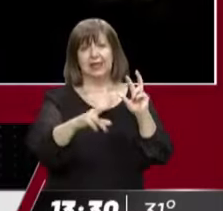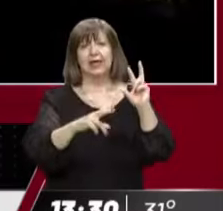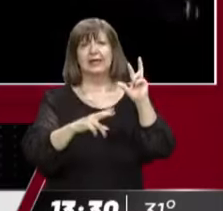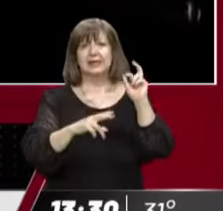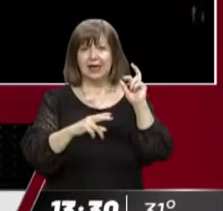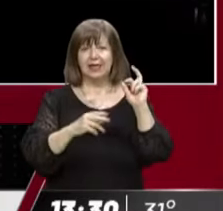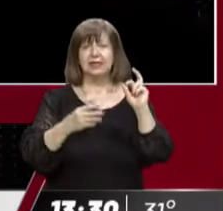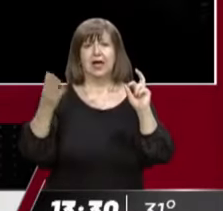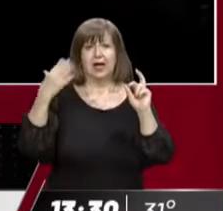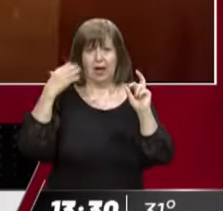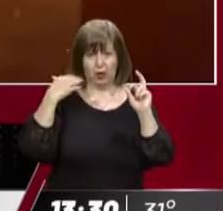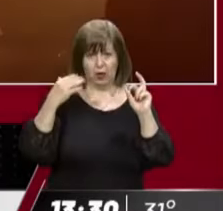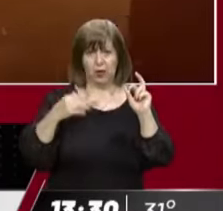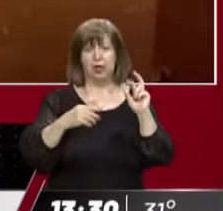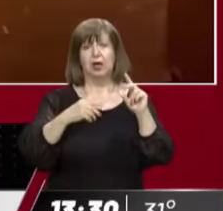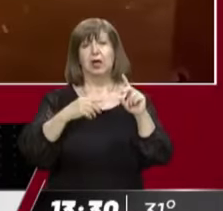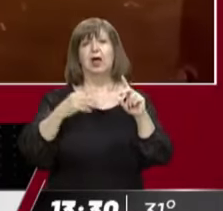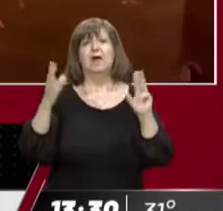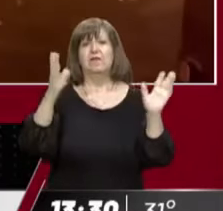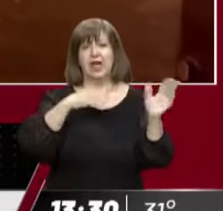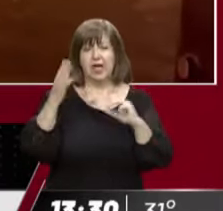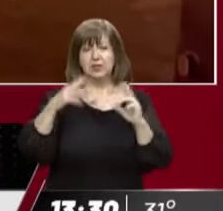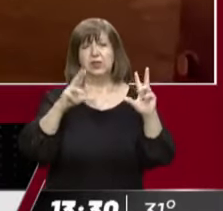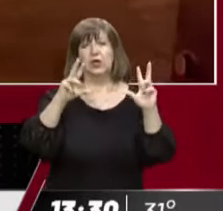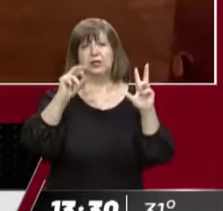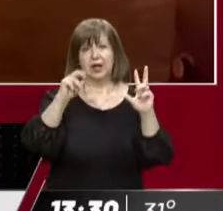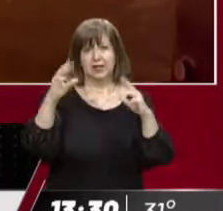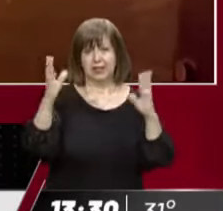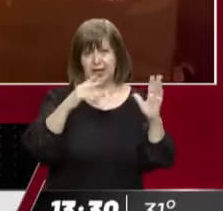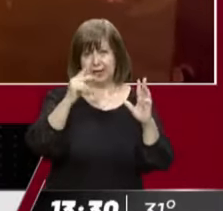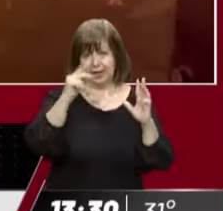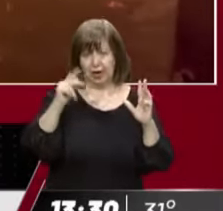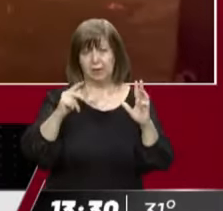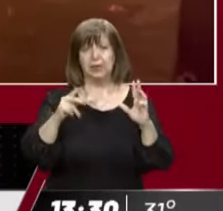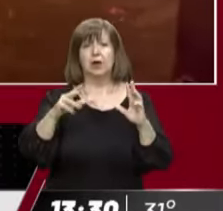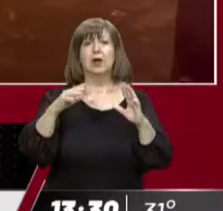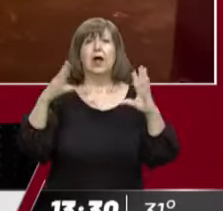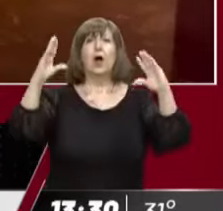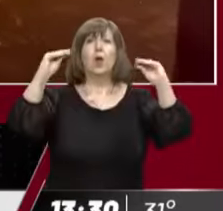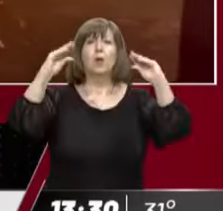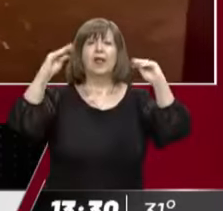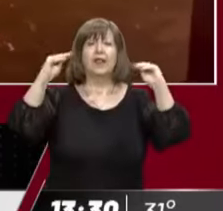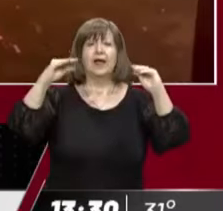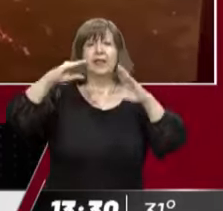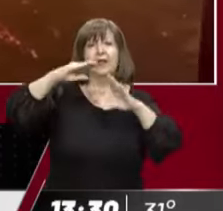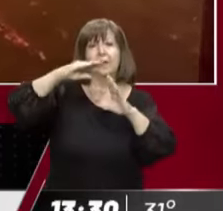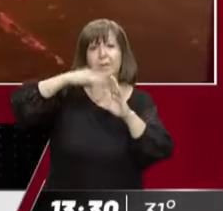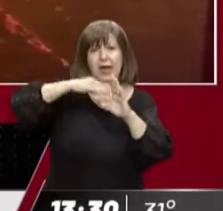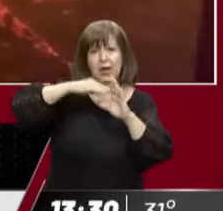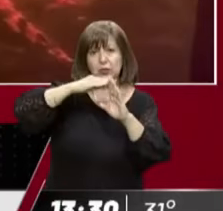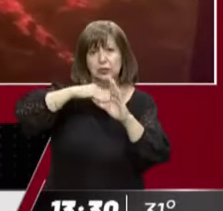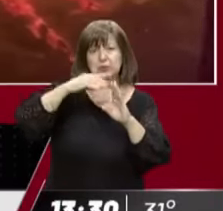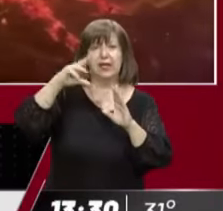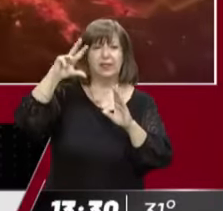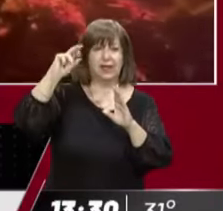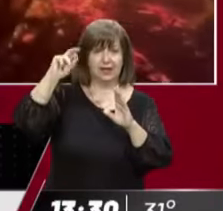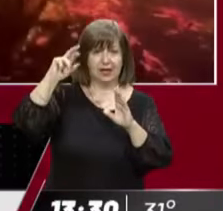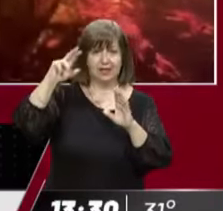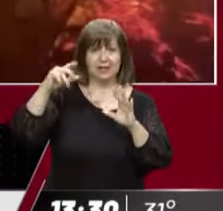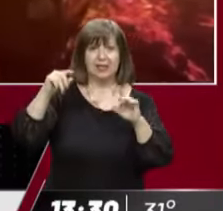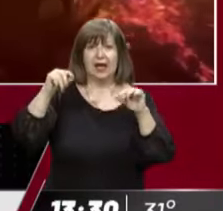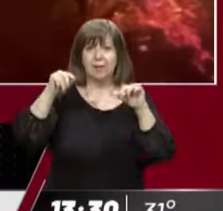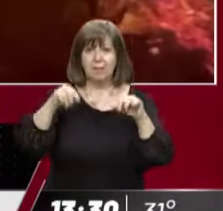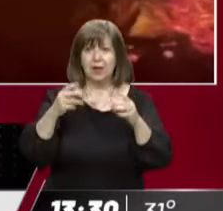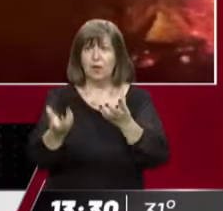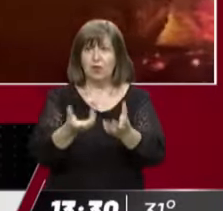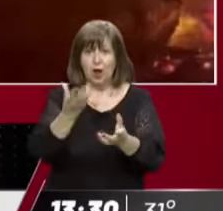más de 30 grados de temperatura, vientos de más de 30 kilómetros por hora y humedad ambiental de menos de 30%. Cuando eso ocurre y hay